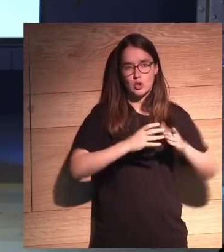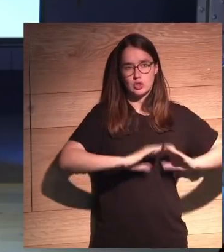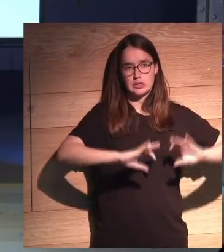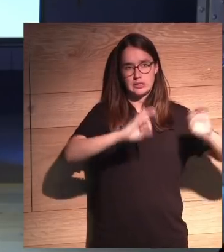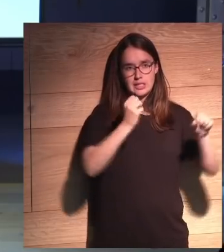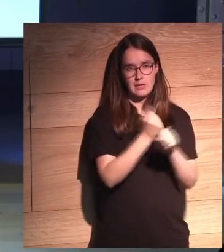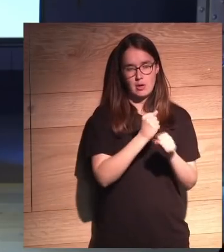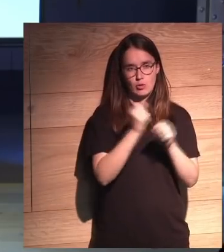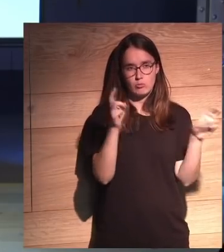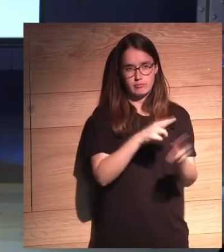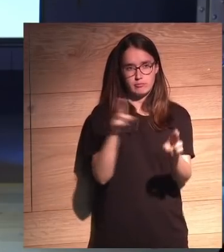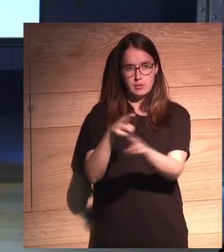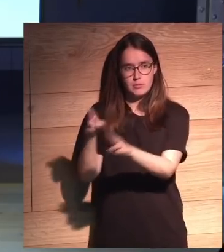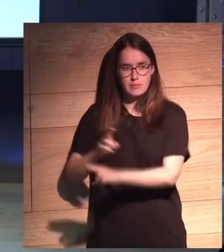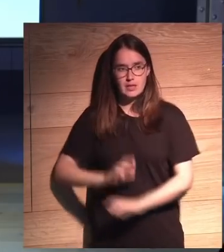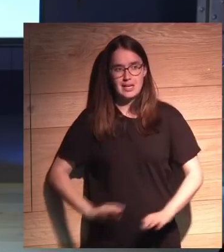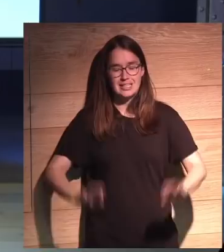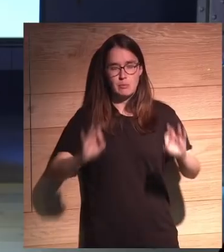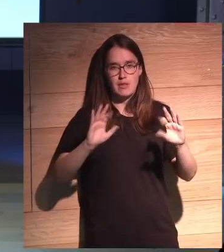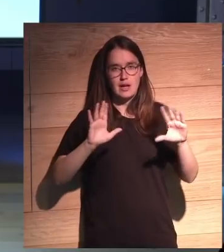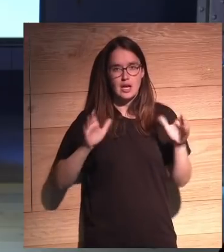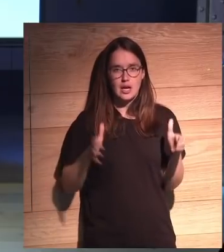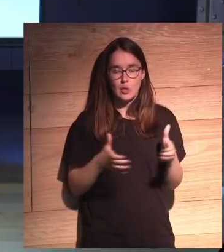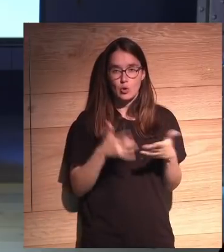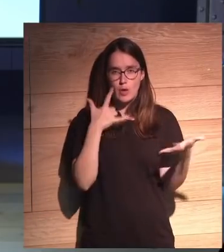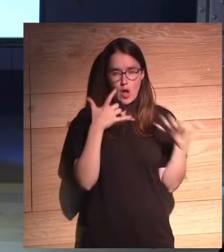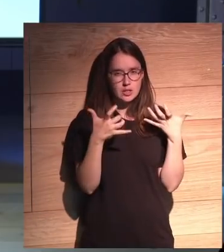los gremios, en concreto el gremio